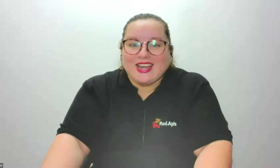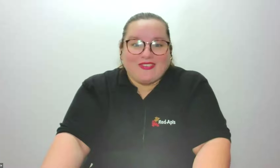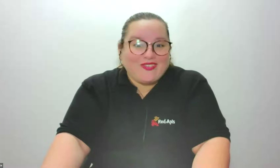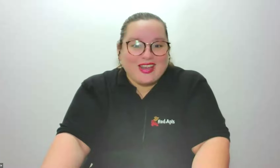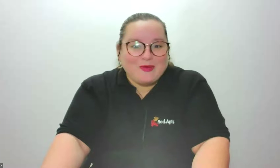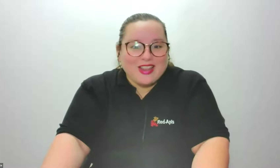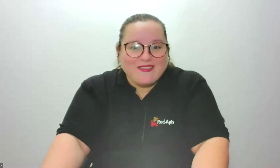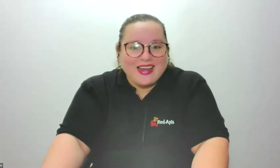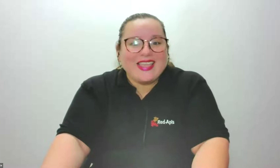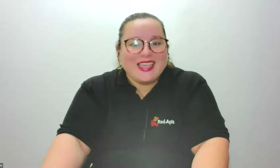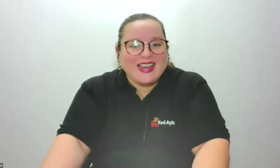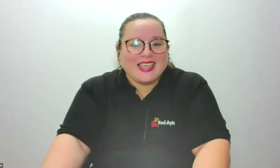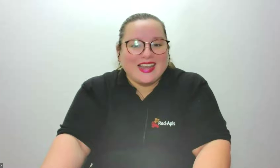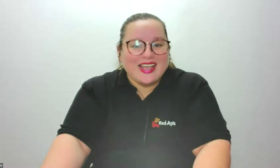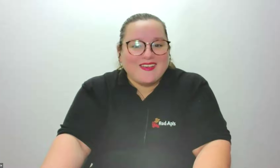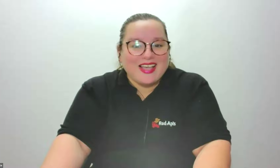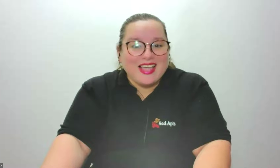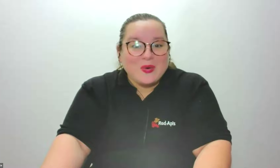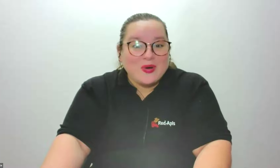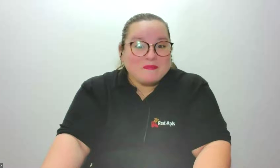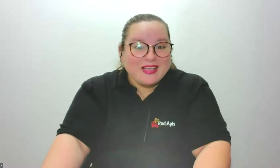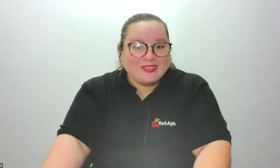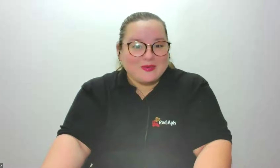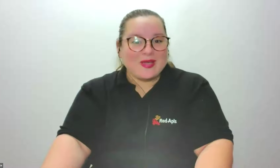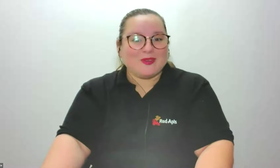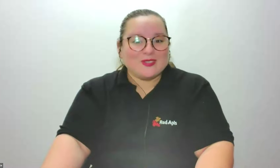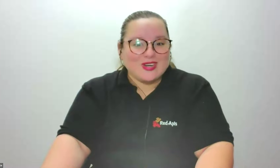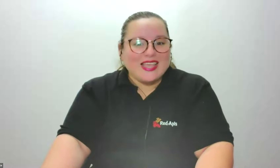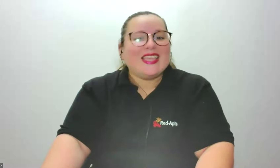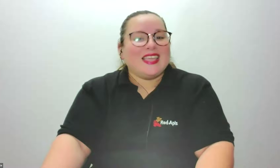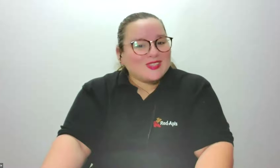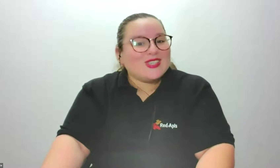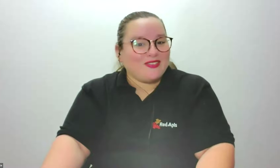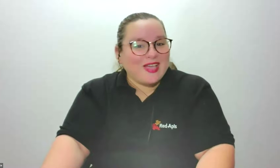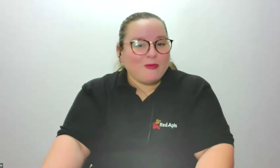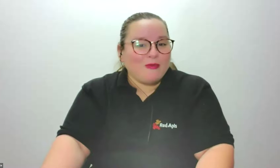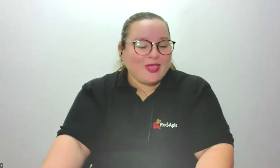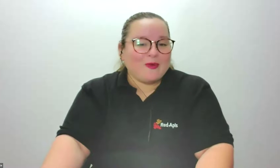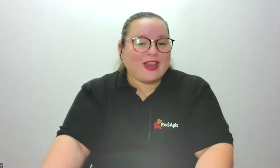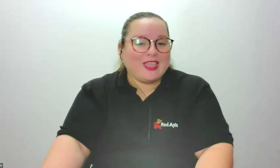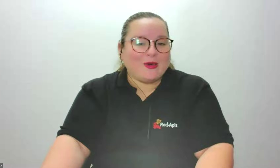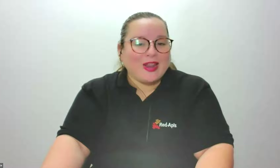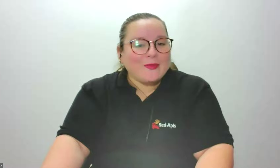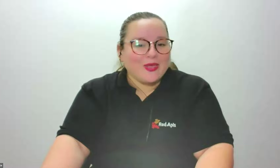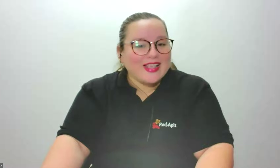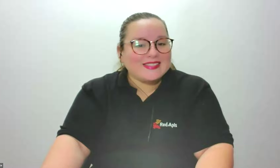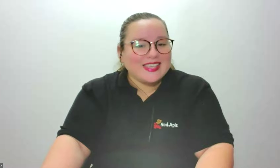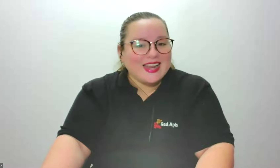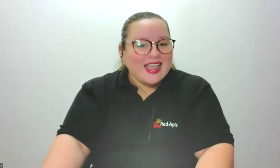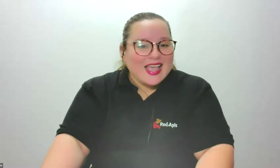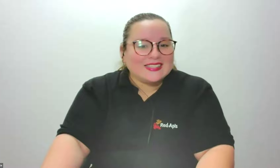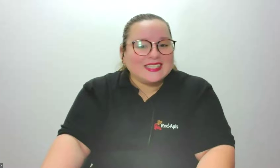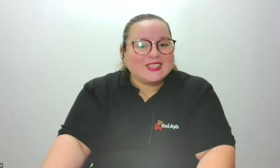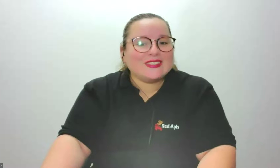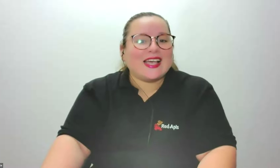sentían desde los bebés, lo miraban y les generaba un impacto, una emoción. Y eso servía como modelo para ellos, para que pudieran